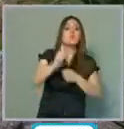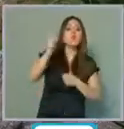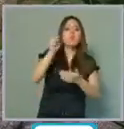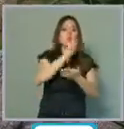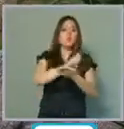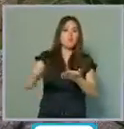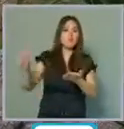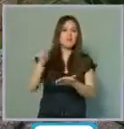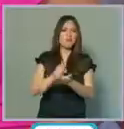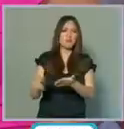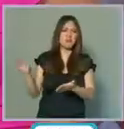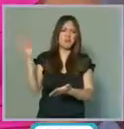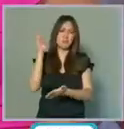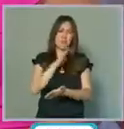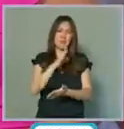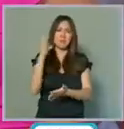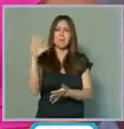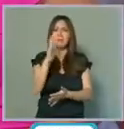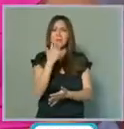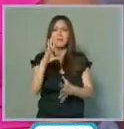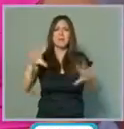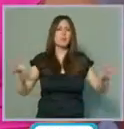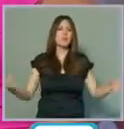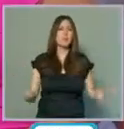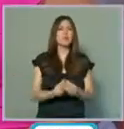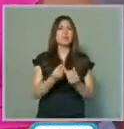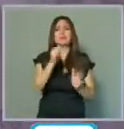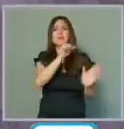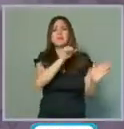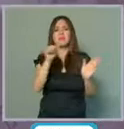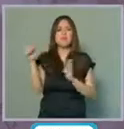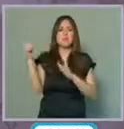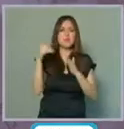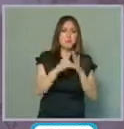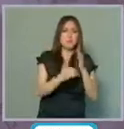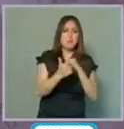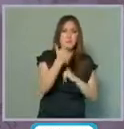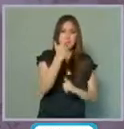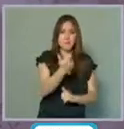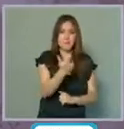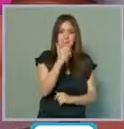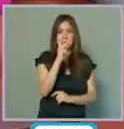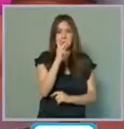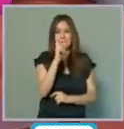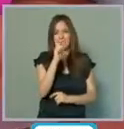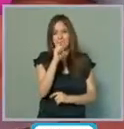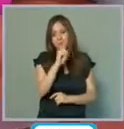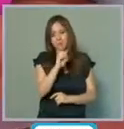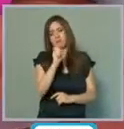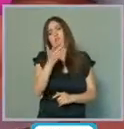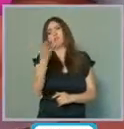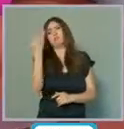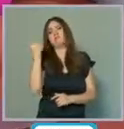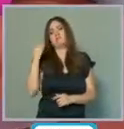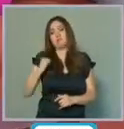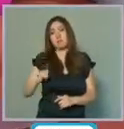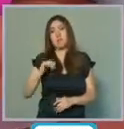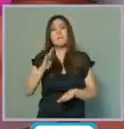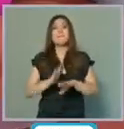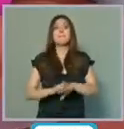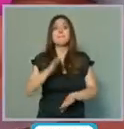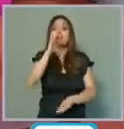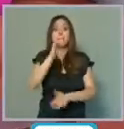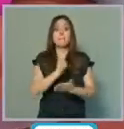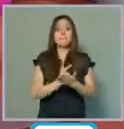¿no? Se calcula en 600,000 pesos, pero 600,000 pesos En de ese aquel entonces, entonces, bueno. más los gastos de